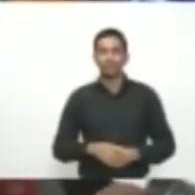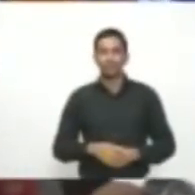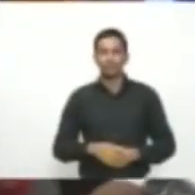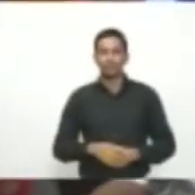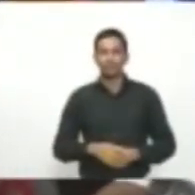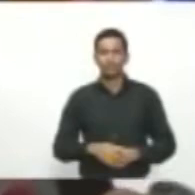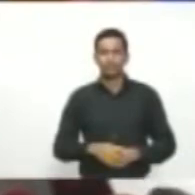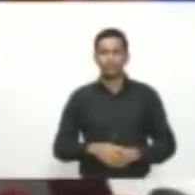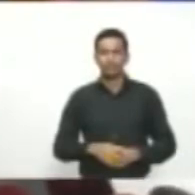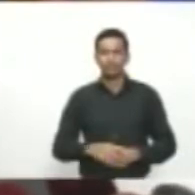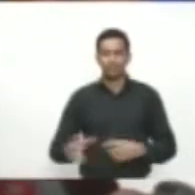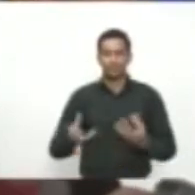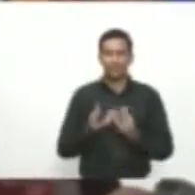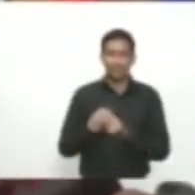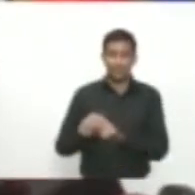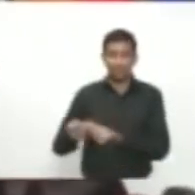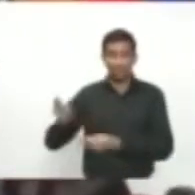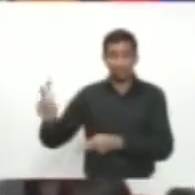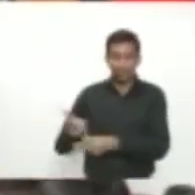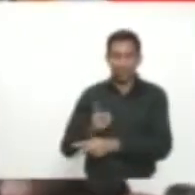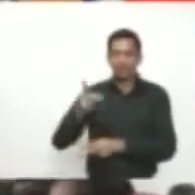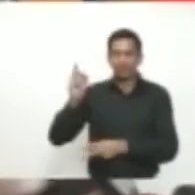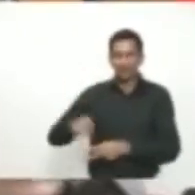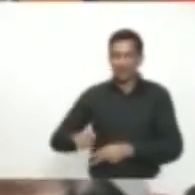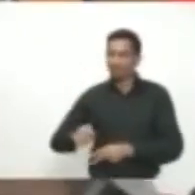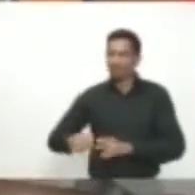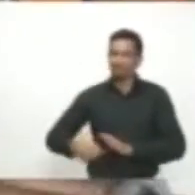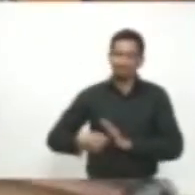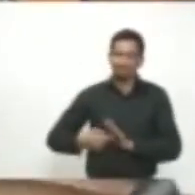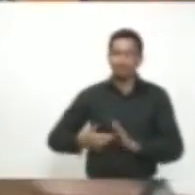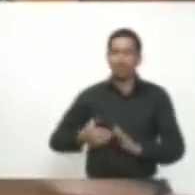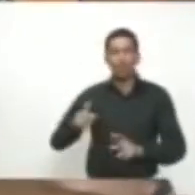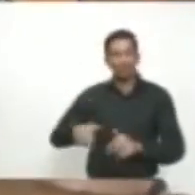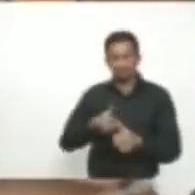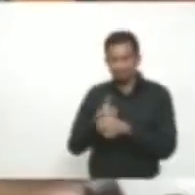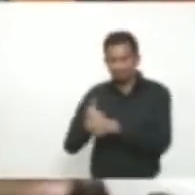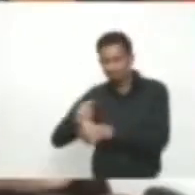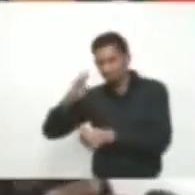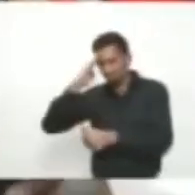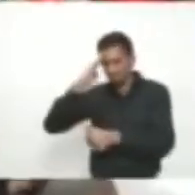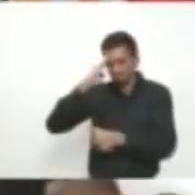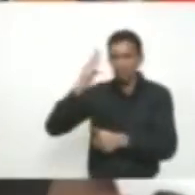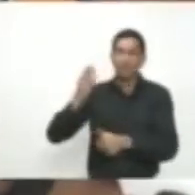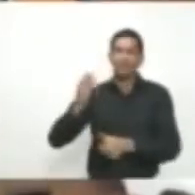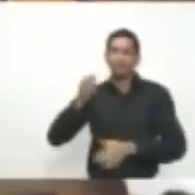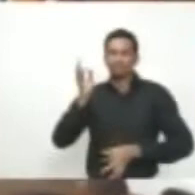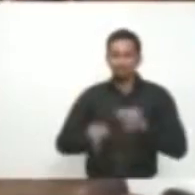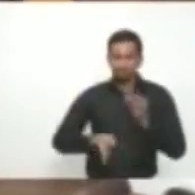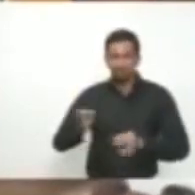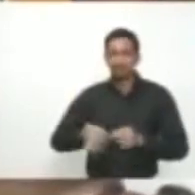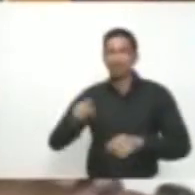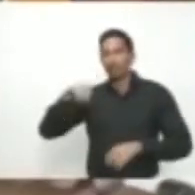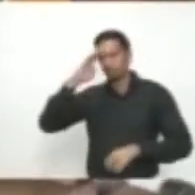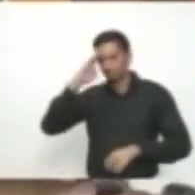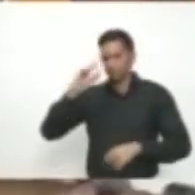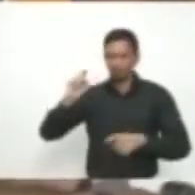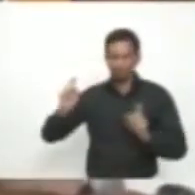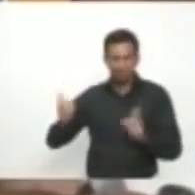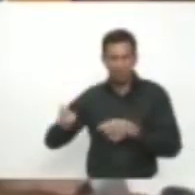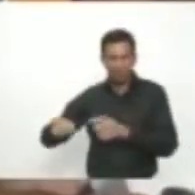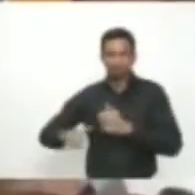someterse a la justicia o enfrentar la persecución militar, judicial y policial. Y por lo